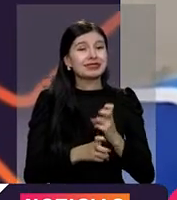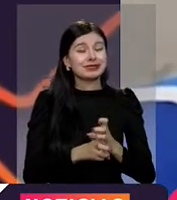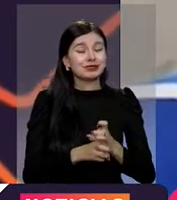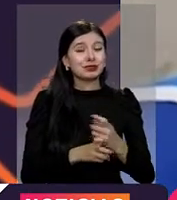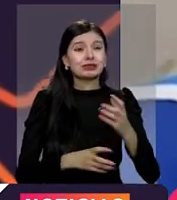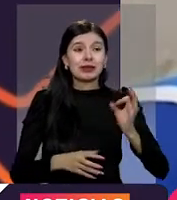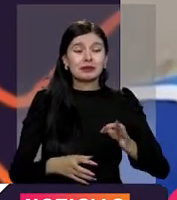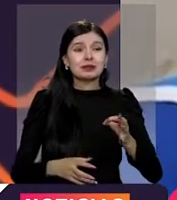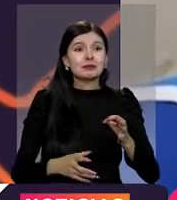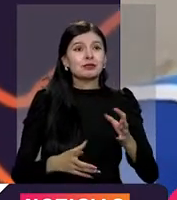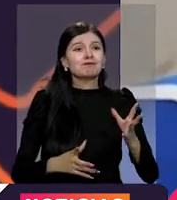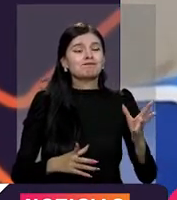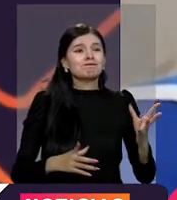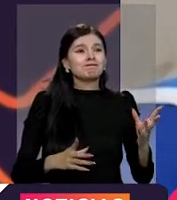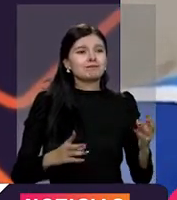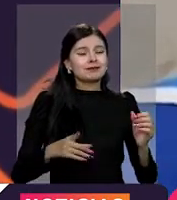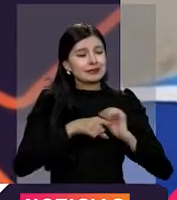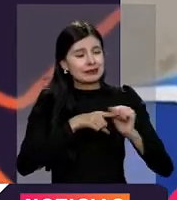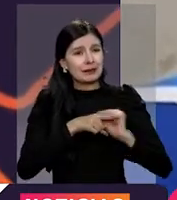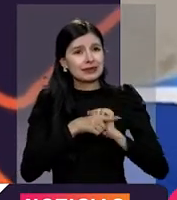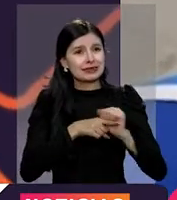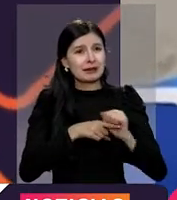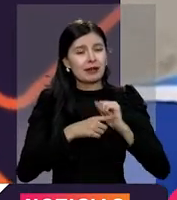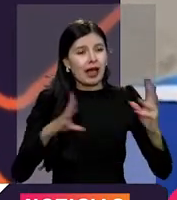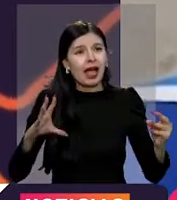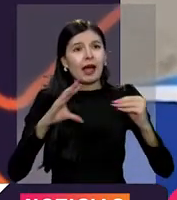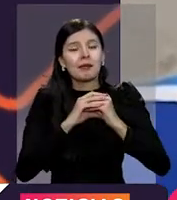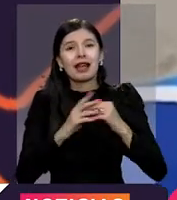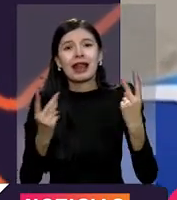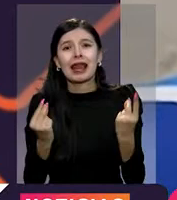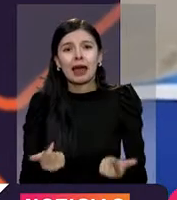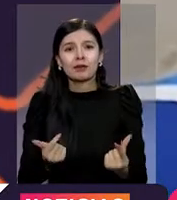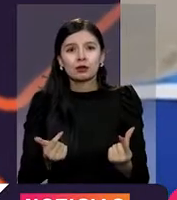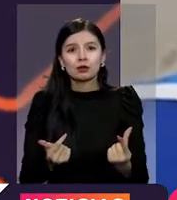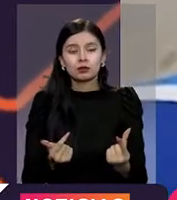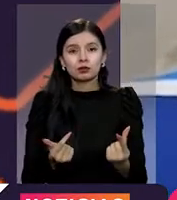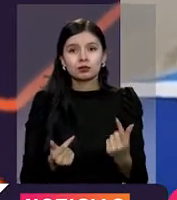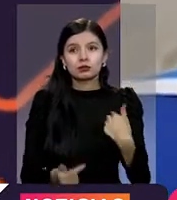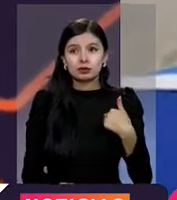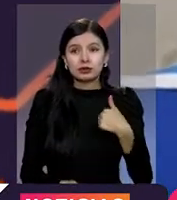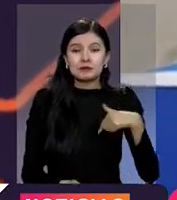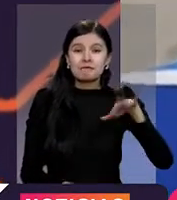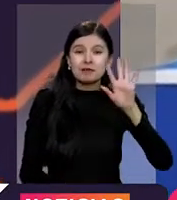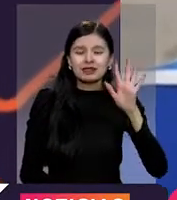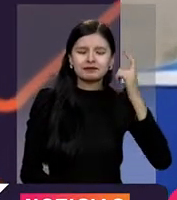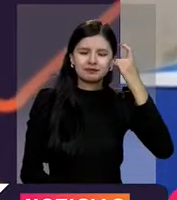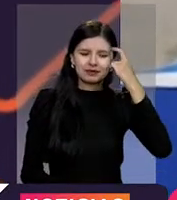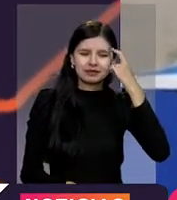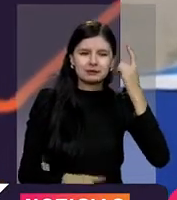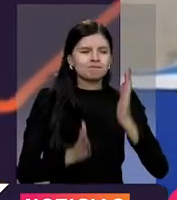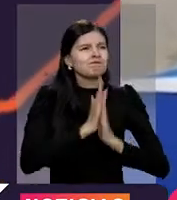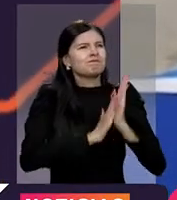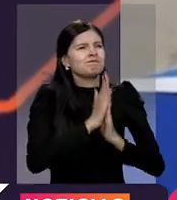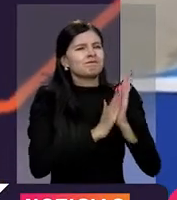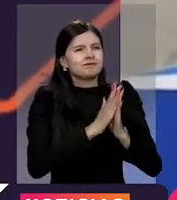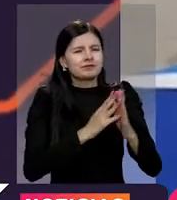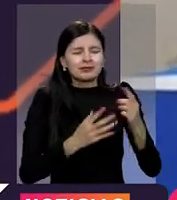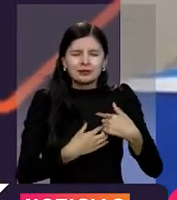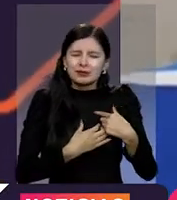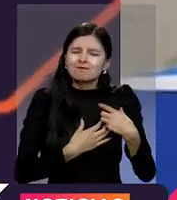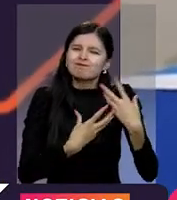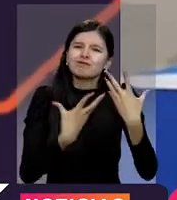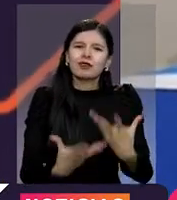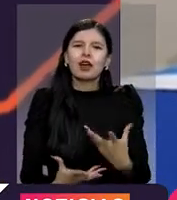necesitamos con el ritmo rápido entonces es más que todo como tener las ganas y el corazón de